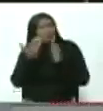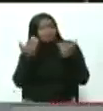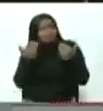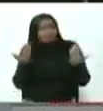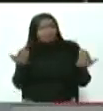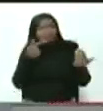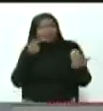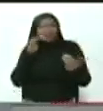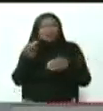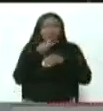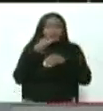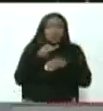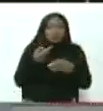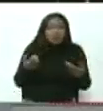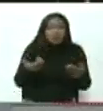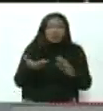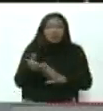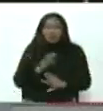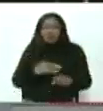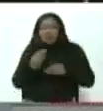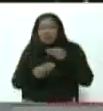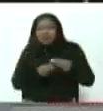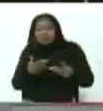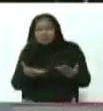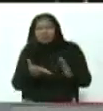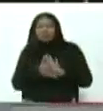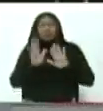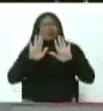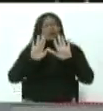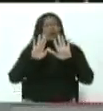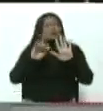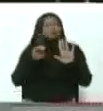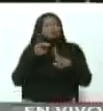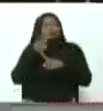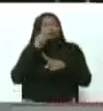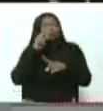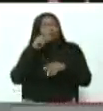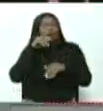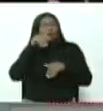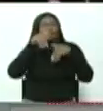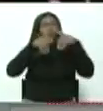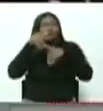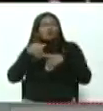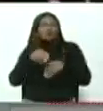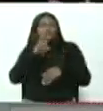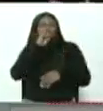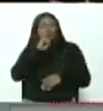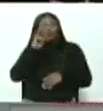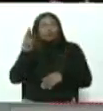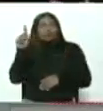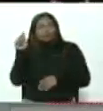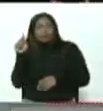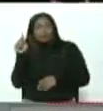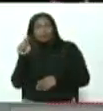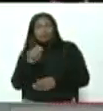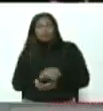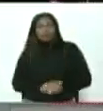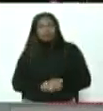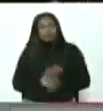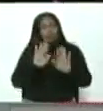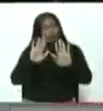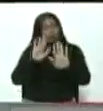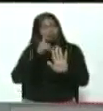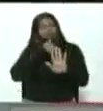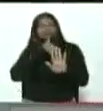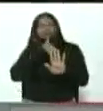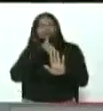¿A quién buscan? Ya va. Y si ustedes van a votar, por ejemplo, por el PPT, ustedes van, ya va,